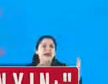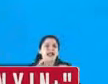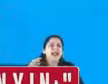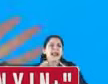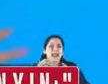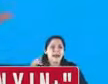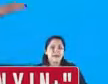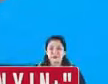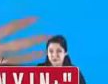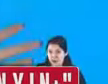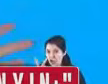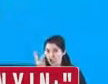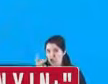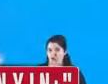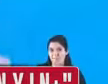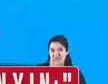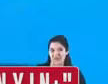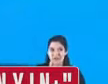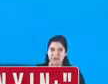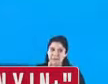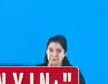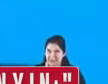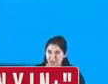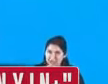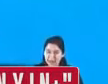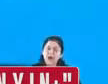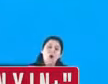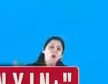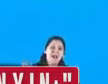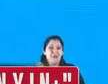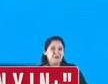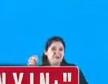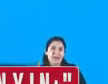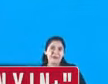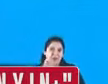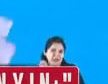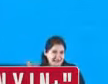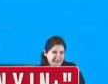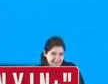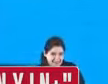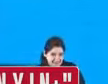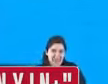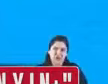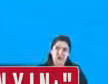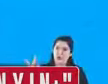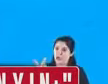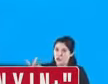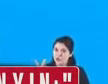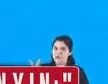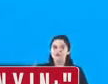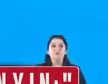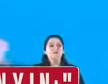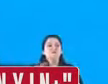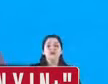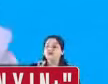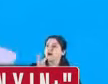que estaban en frente los dos periodistas son periodistas pero bueno no voy a derivar